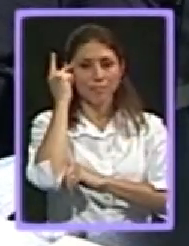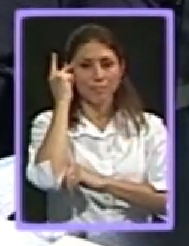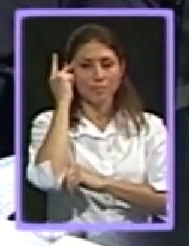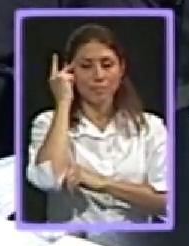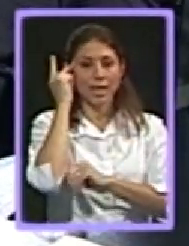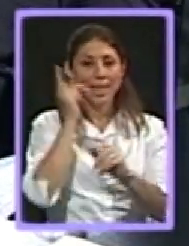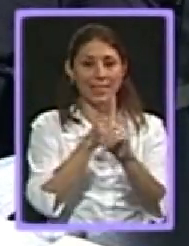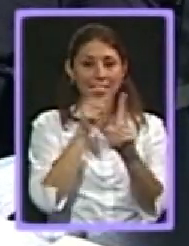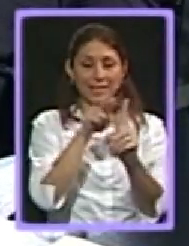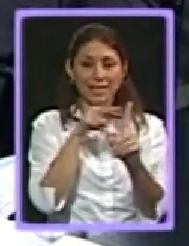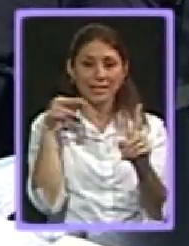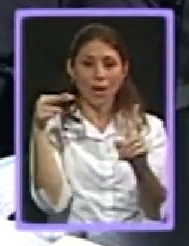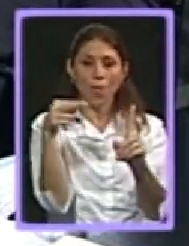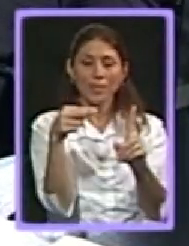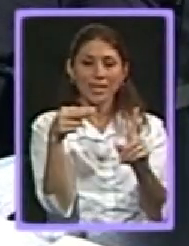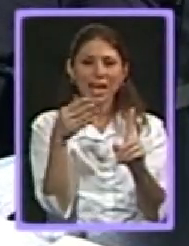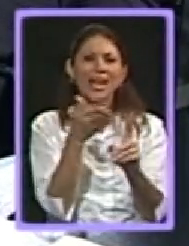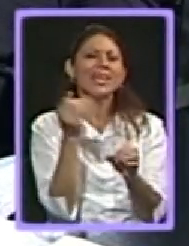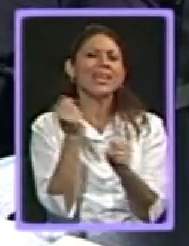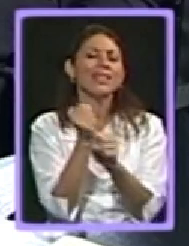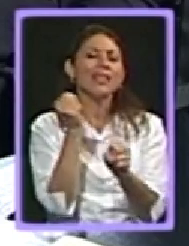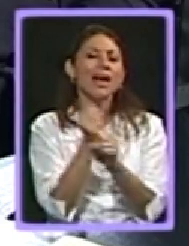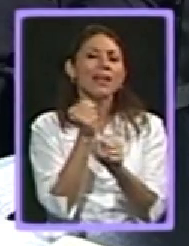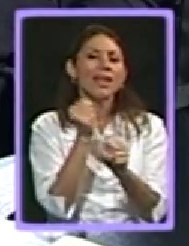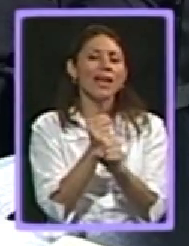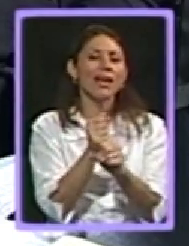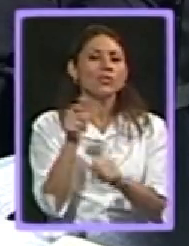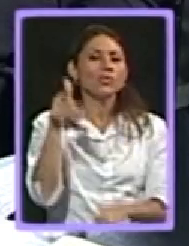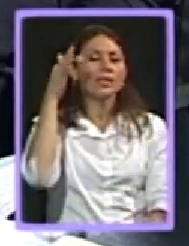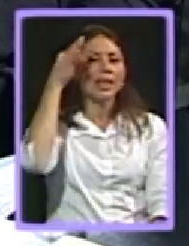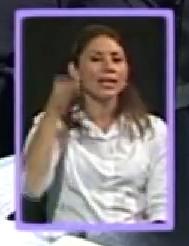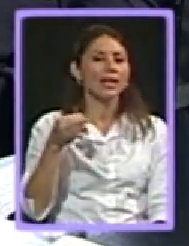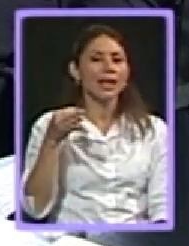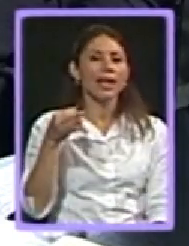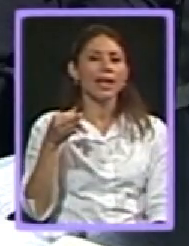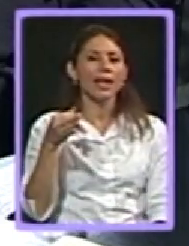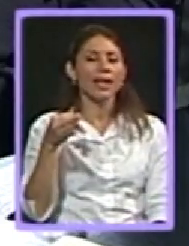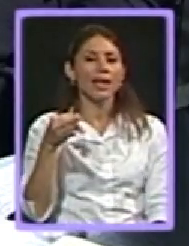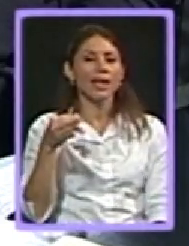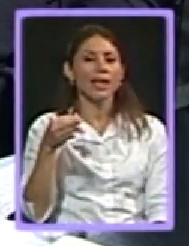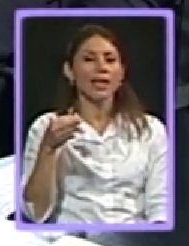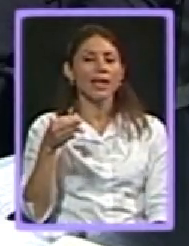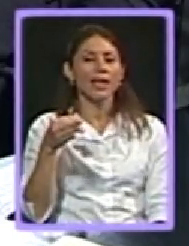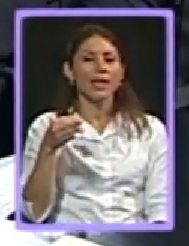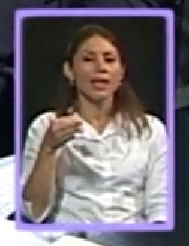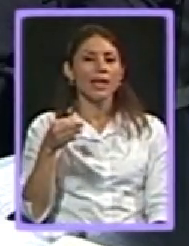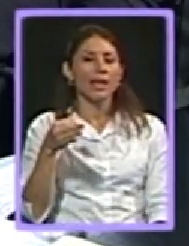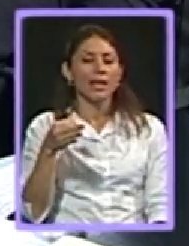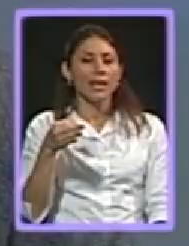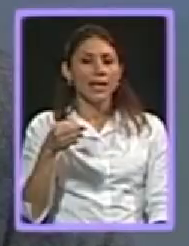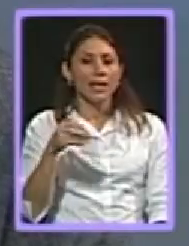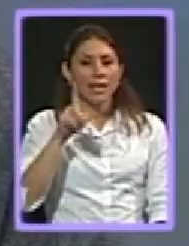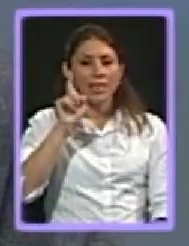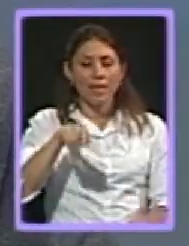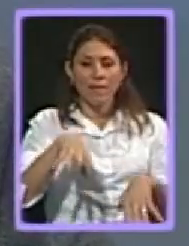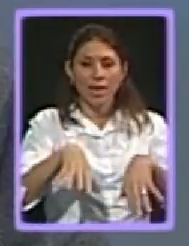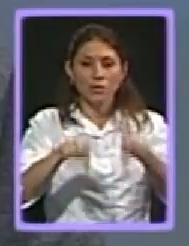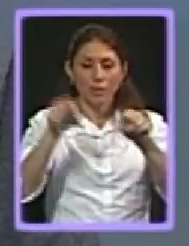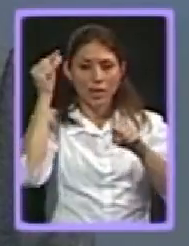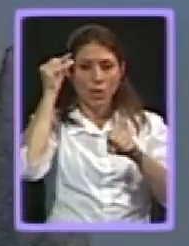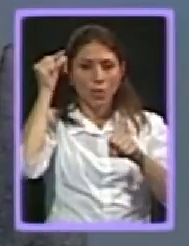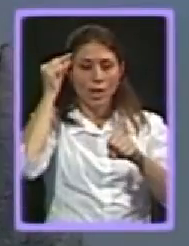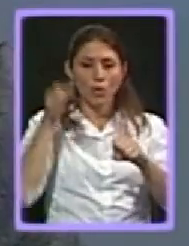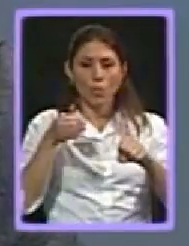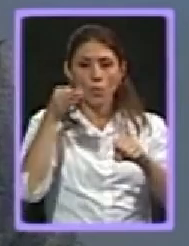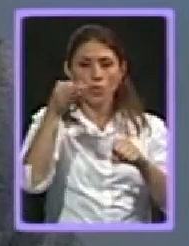esa óptica, ¿qué tareas piensa usted que el gobierno que habrá de asumir en mayo, digamos,